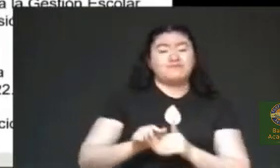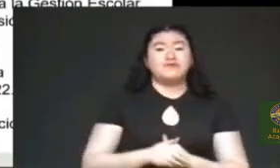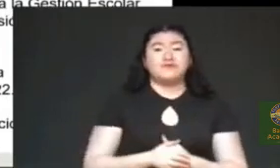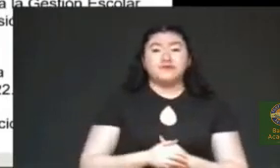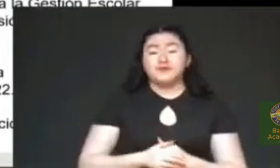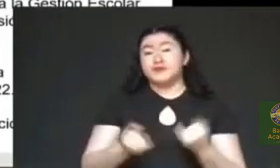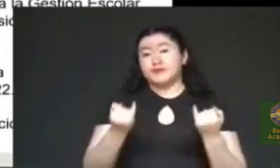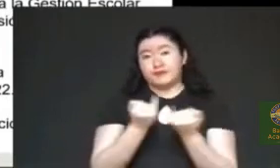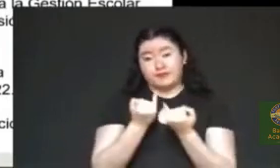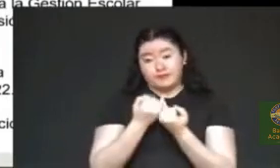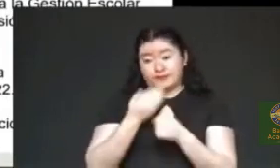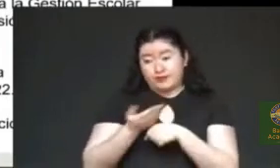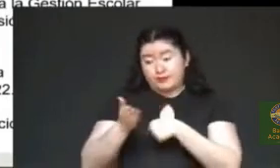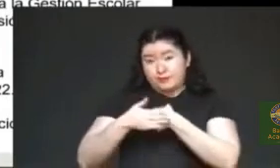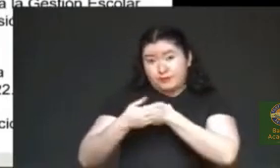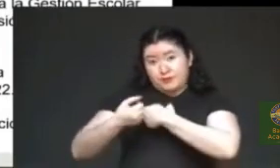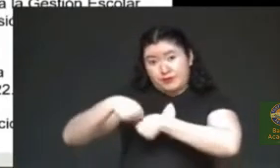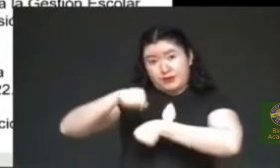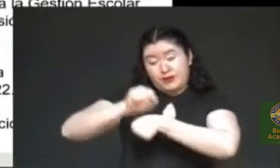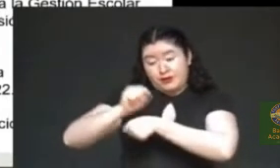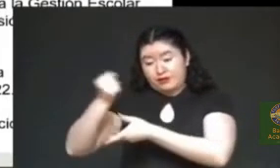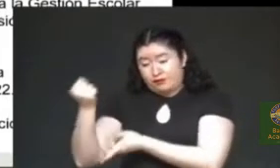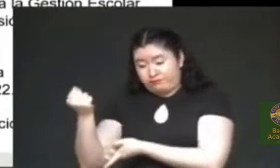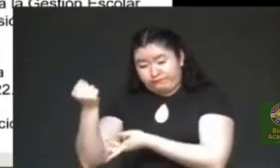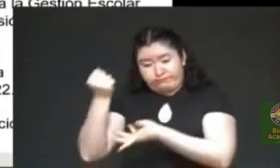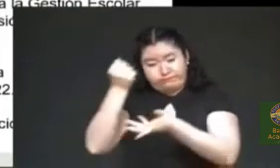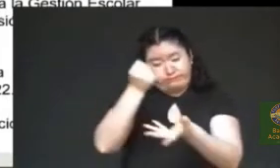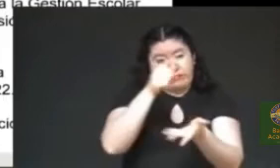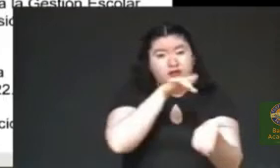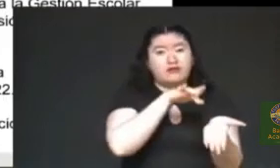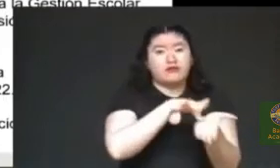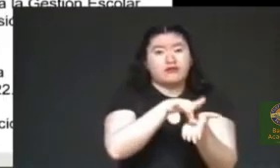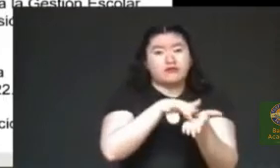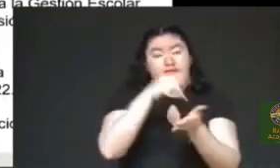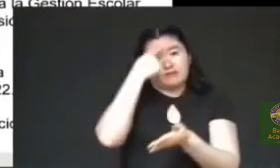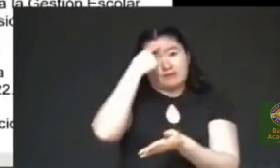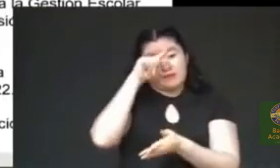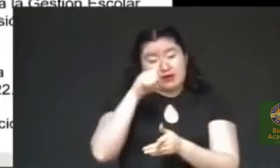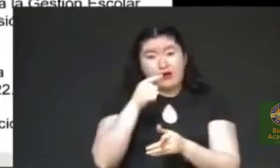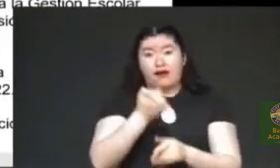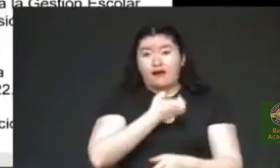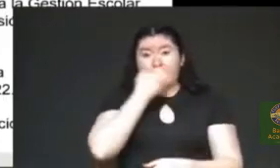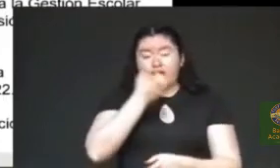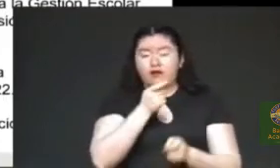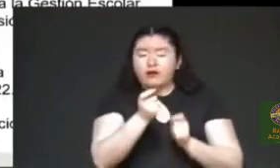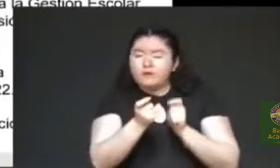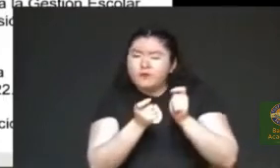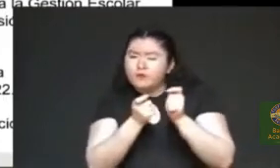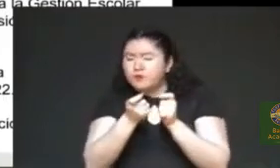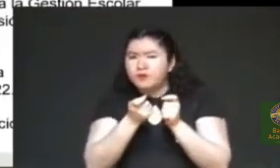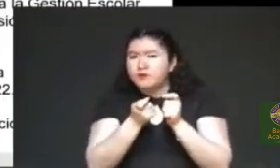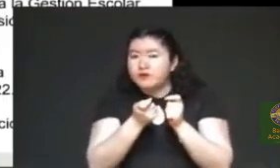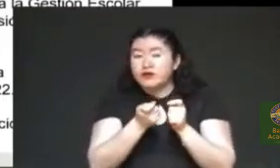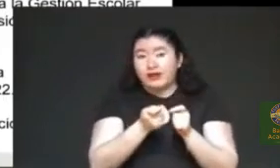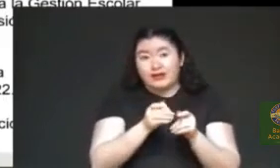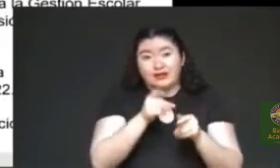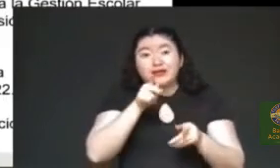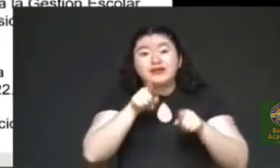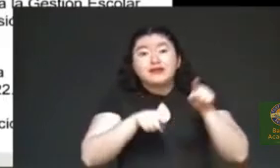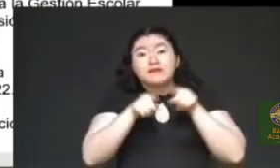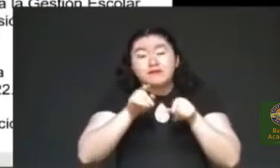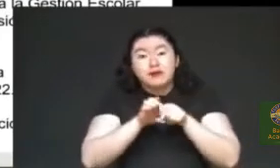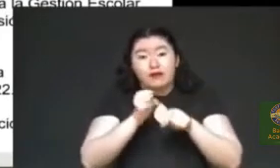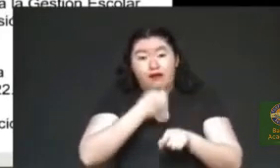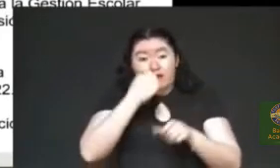entregará un recurso que es el apoyo de la gestión escolar, que es, dependiendo del tamaño de la escuela, alrededor de 15,000